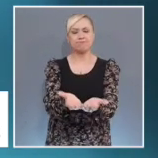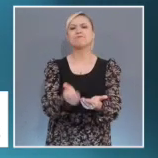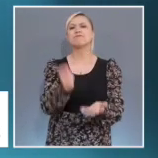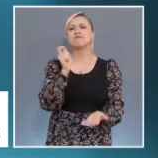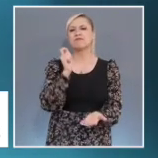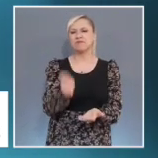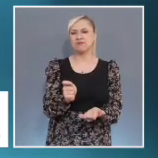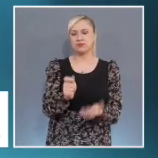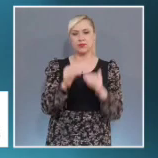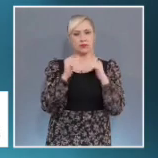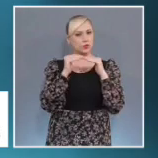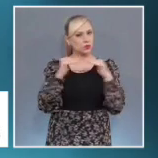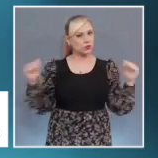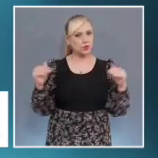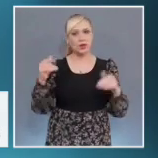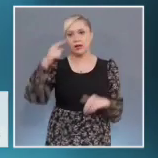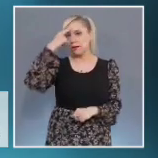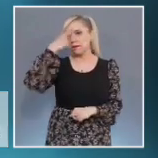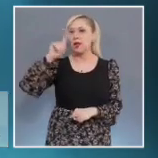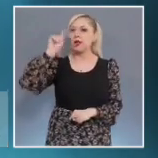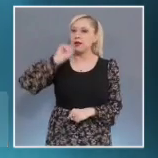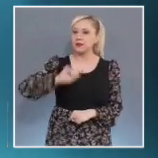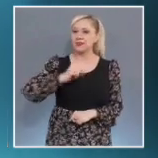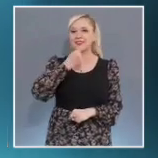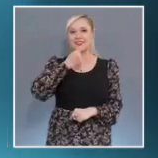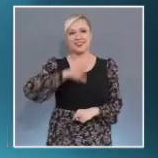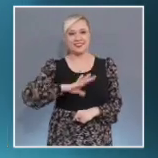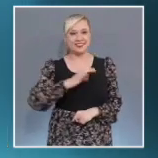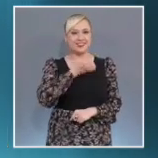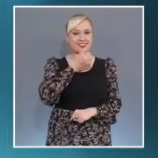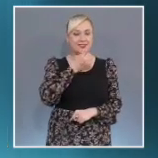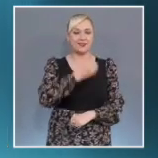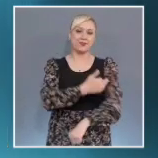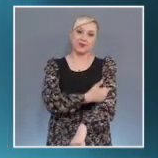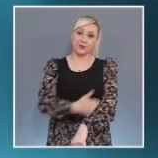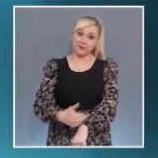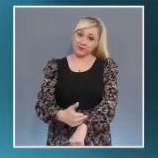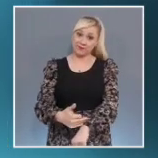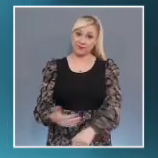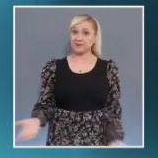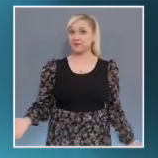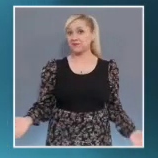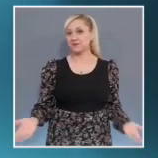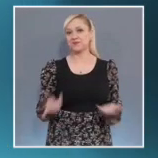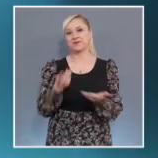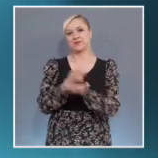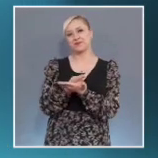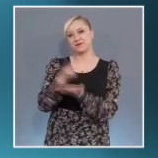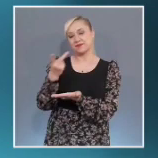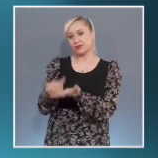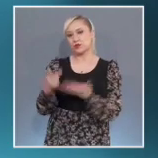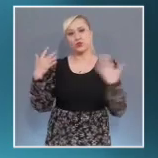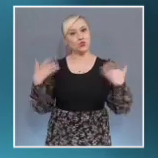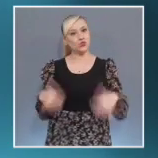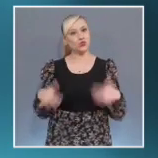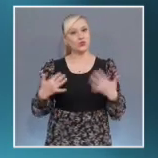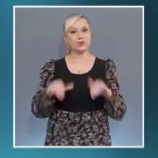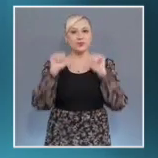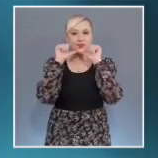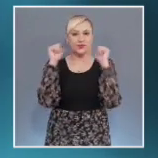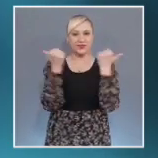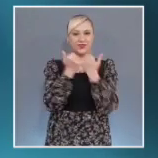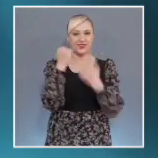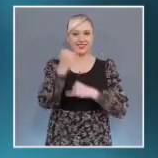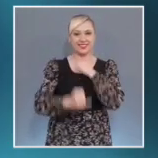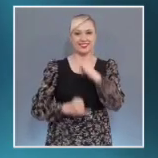de condiciones a mujeres, niñas, niños y familias. Al recibir este reconocimiento de la Asociación Internacional de